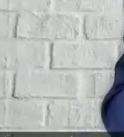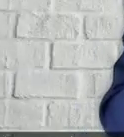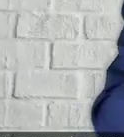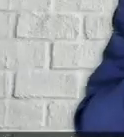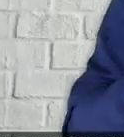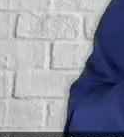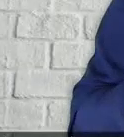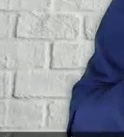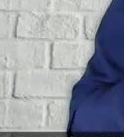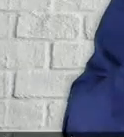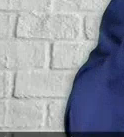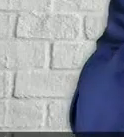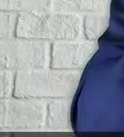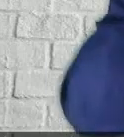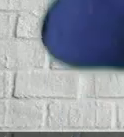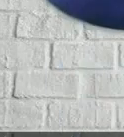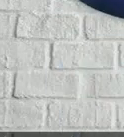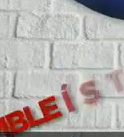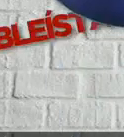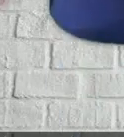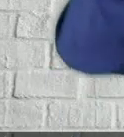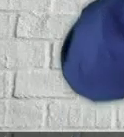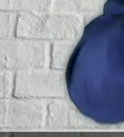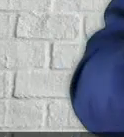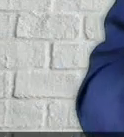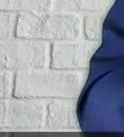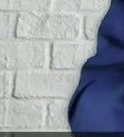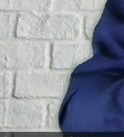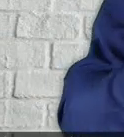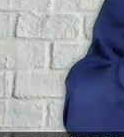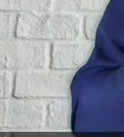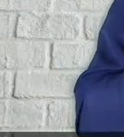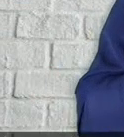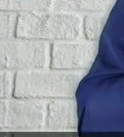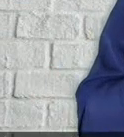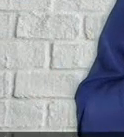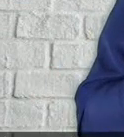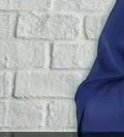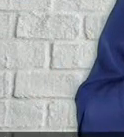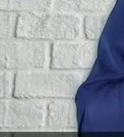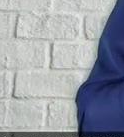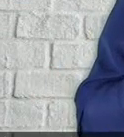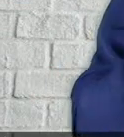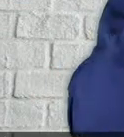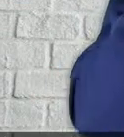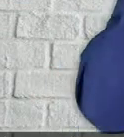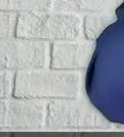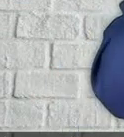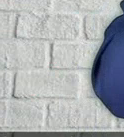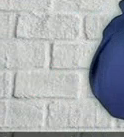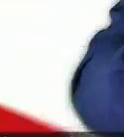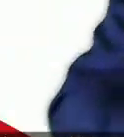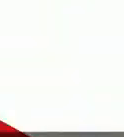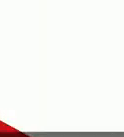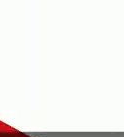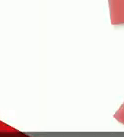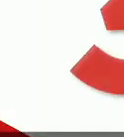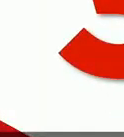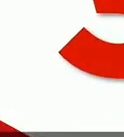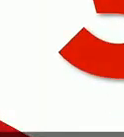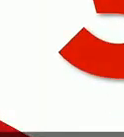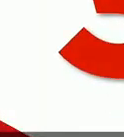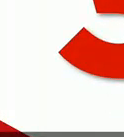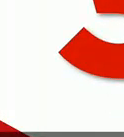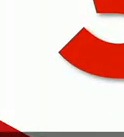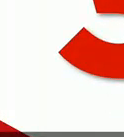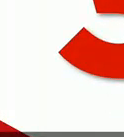acuerdo conmigo, entonces vota todo 33. Soy tu amigo Carlos Cruz. Del sur de Quito. Porque juntos